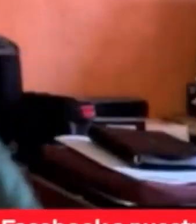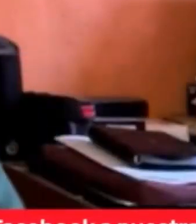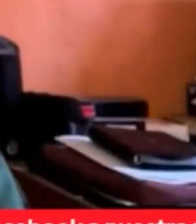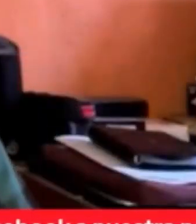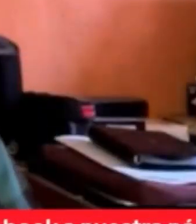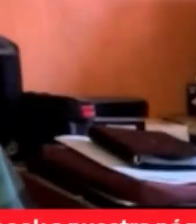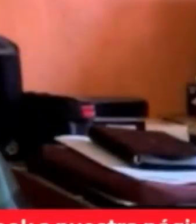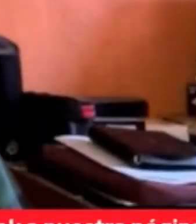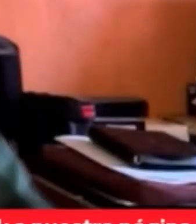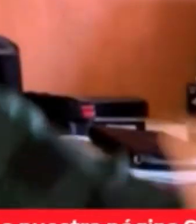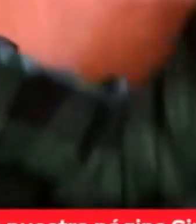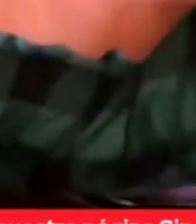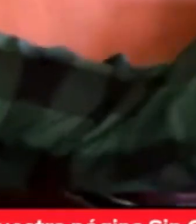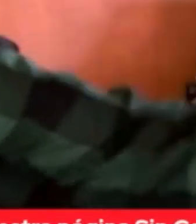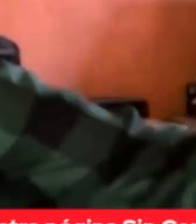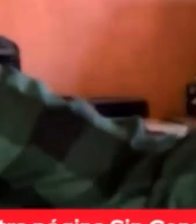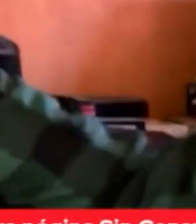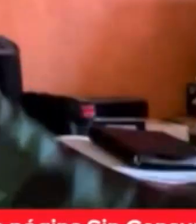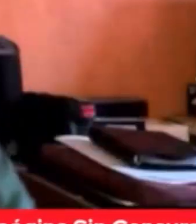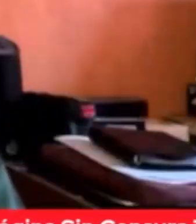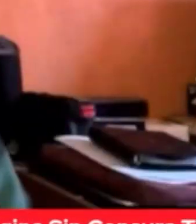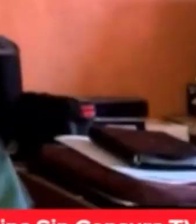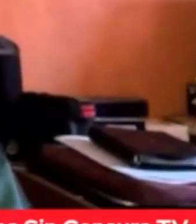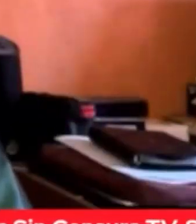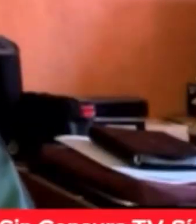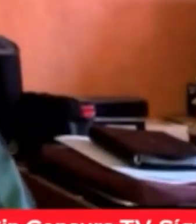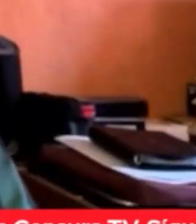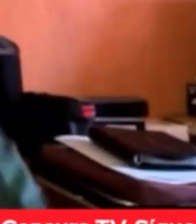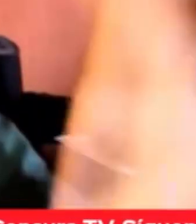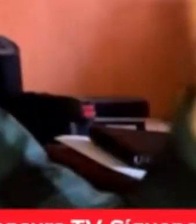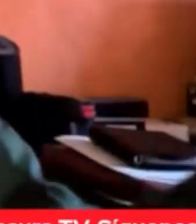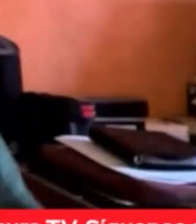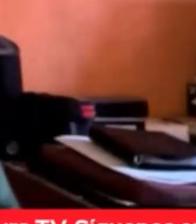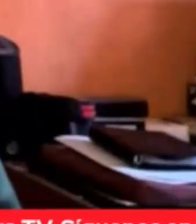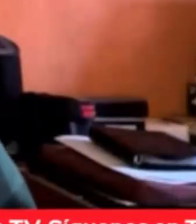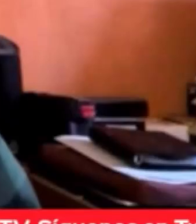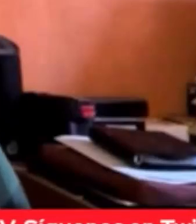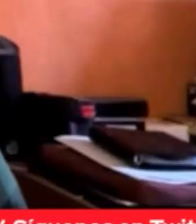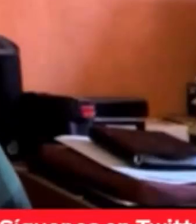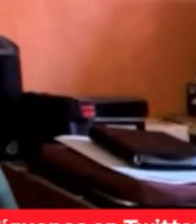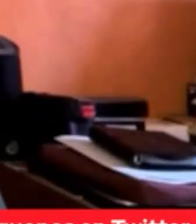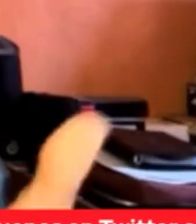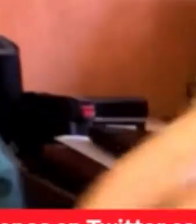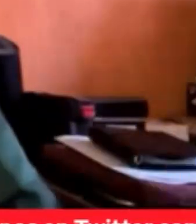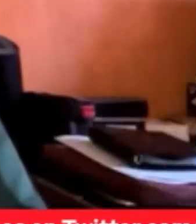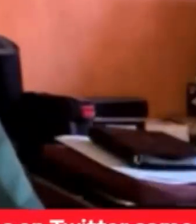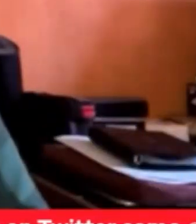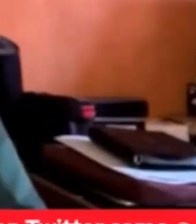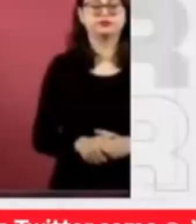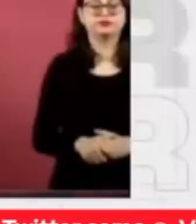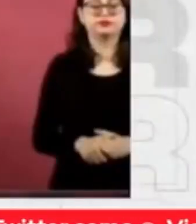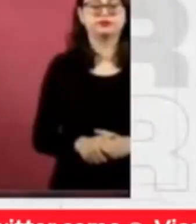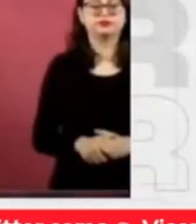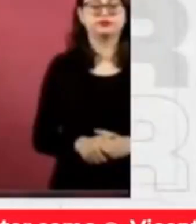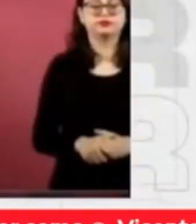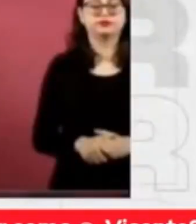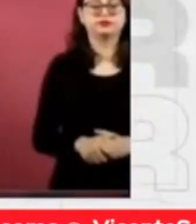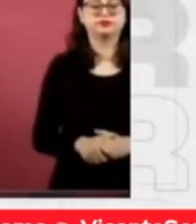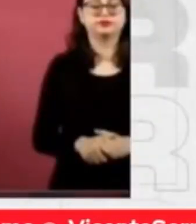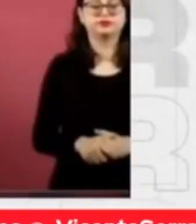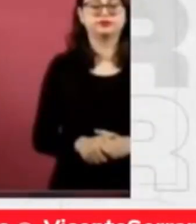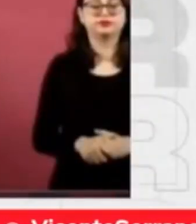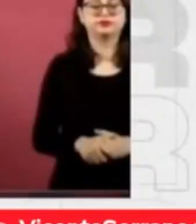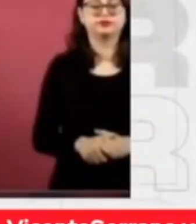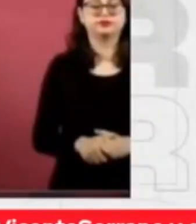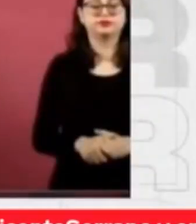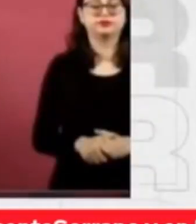corrupto, político, que es parte de ese régimen salinista neoliberal, no le queda otra más que aceptar que es exitoso y que tienen que darle y que le van a